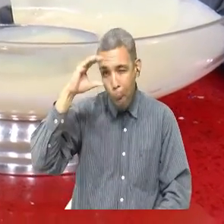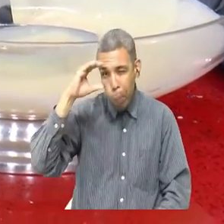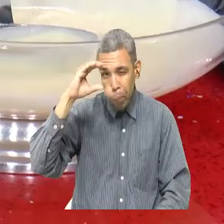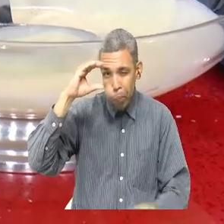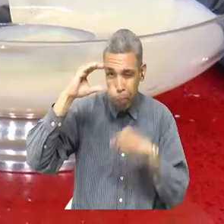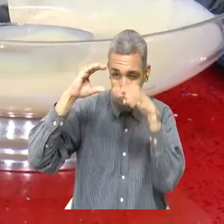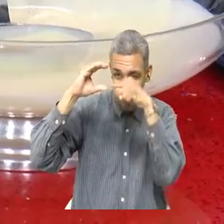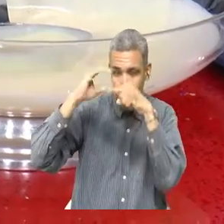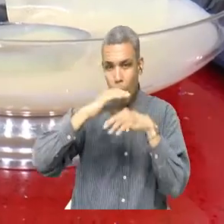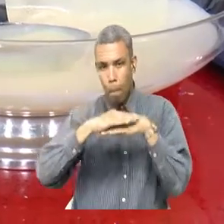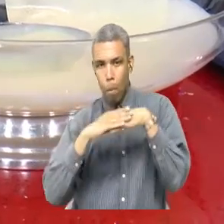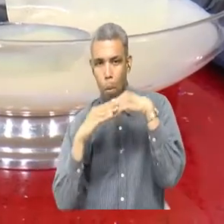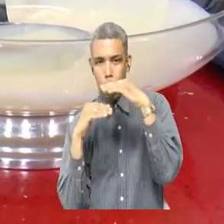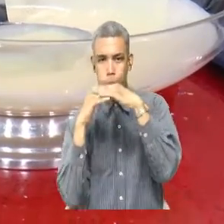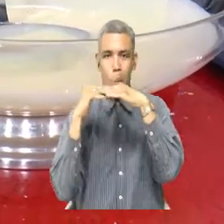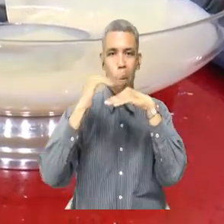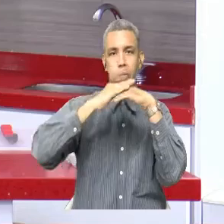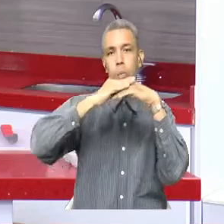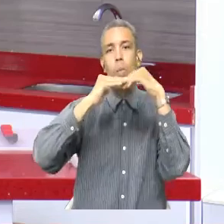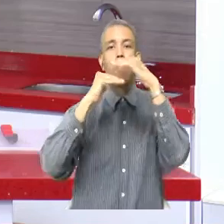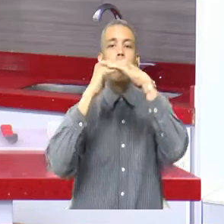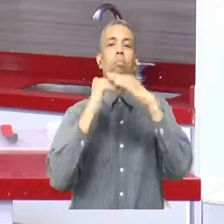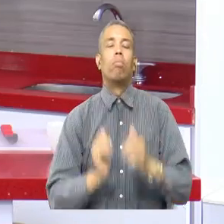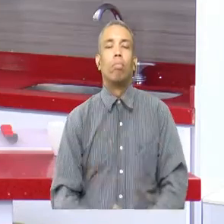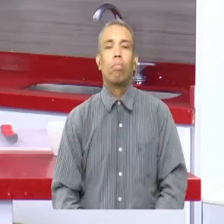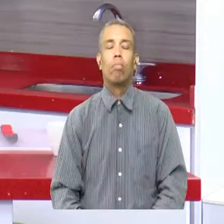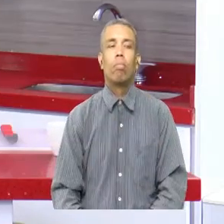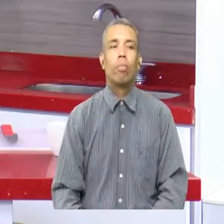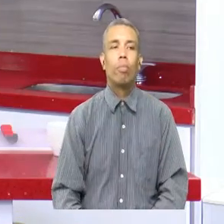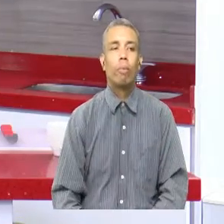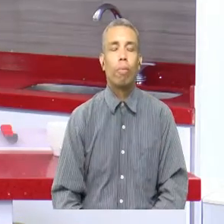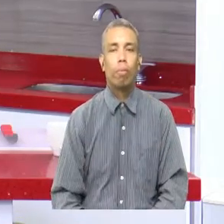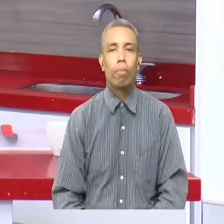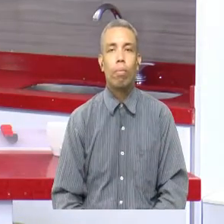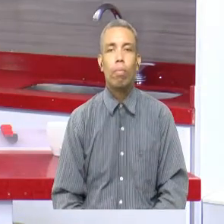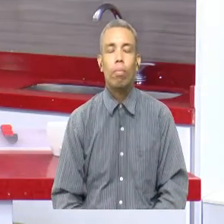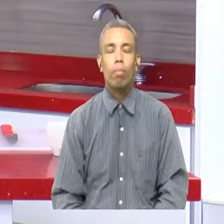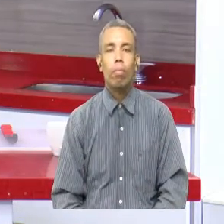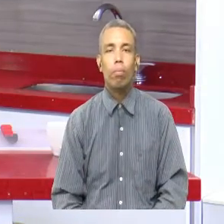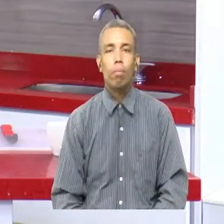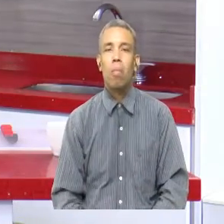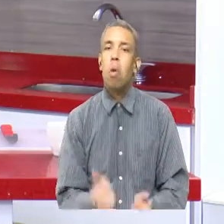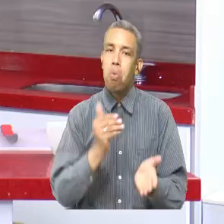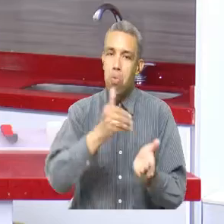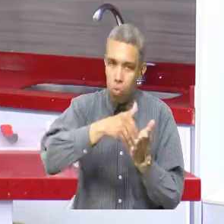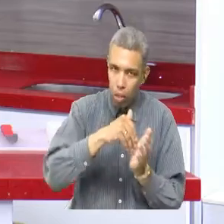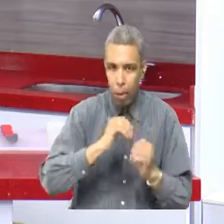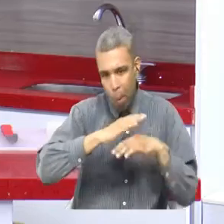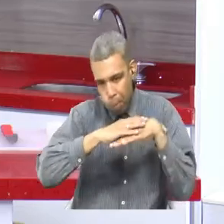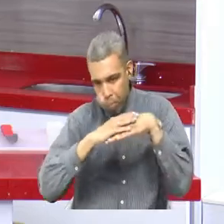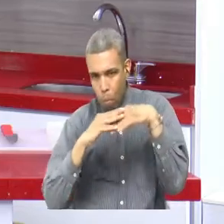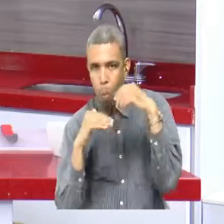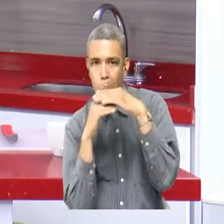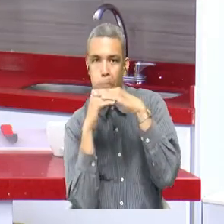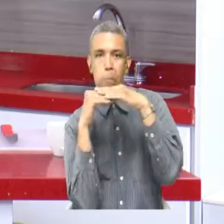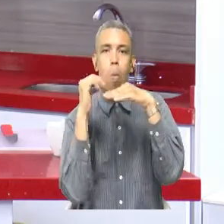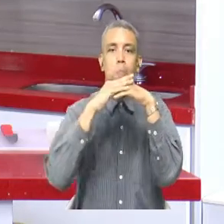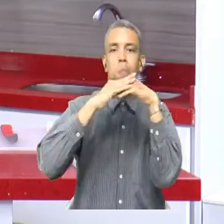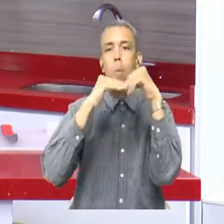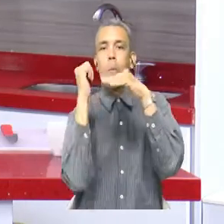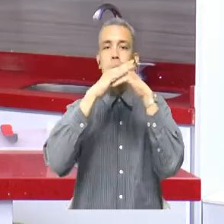Hay que ahorrar. Esa la pones ahí. Y aquí vamos. Listo. Y otra vez. Otra capa.